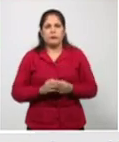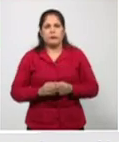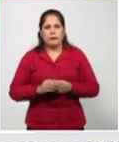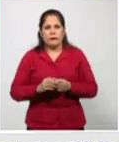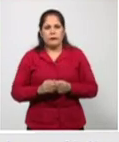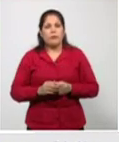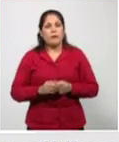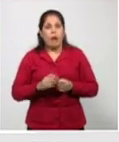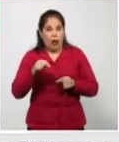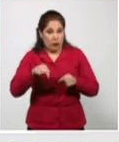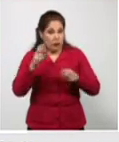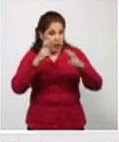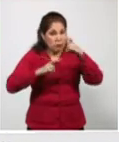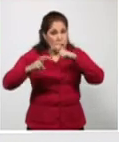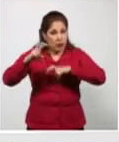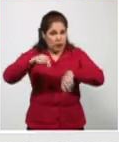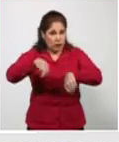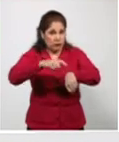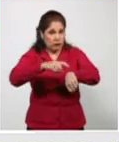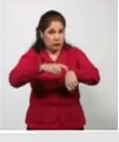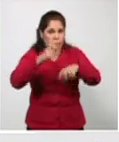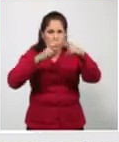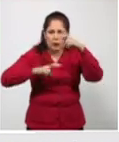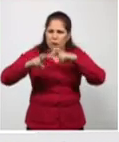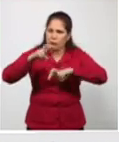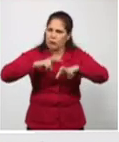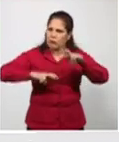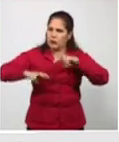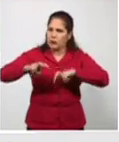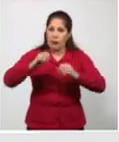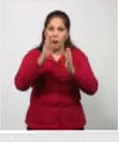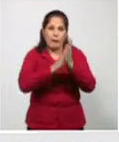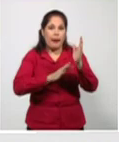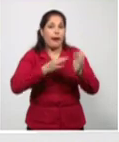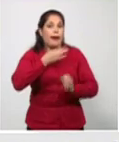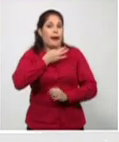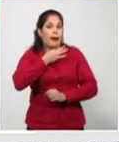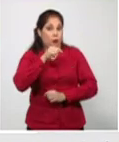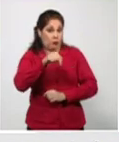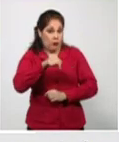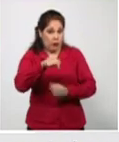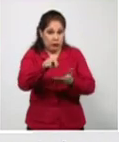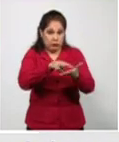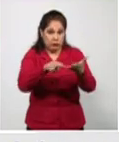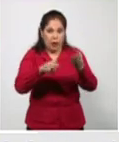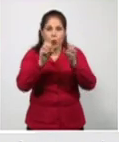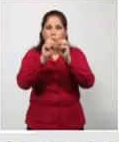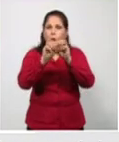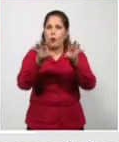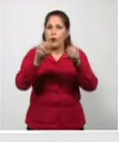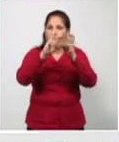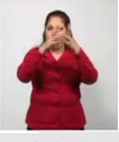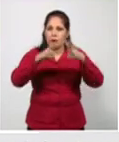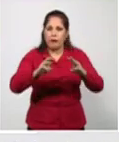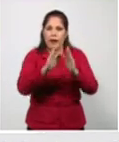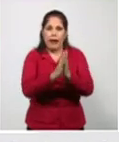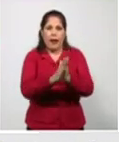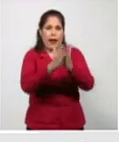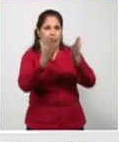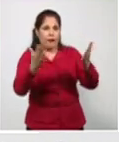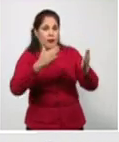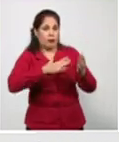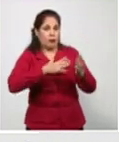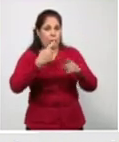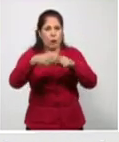hecho estudios ahora, en el mes de enero, publicados en la revista Nature, que las